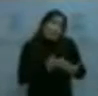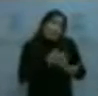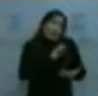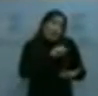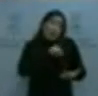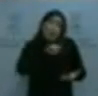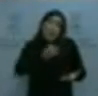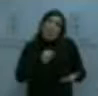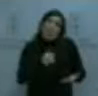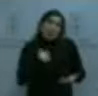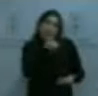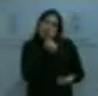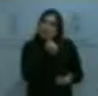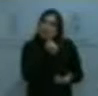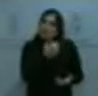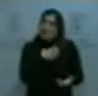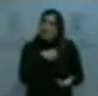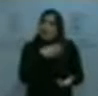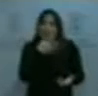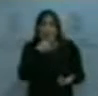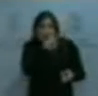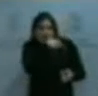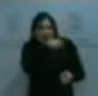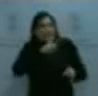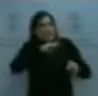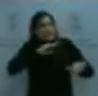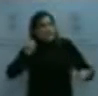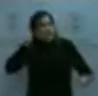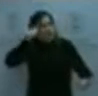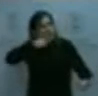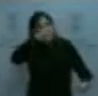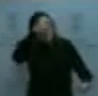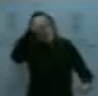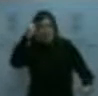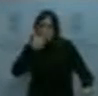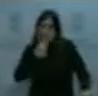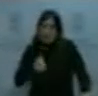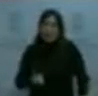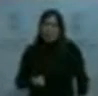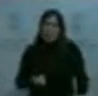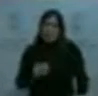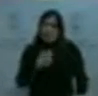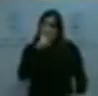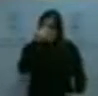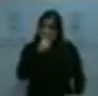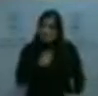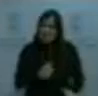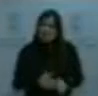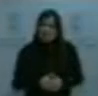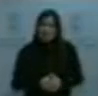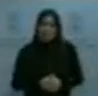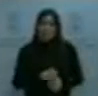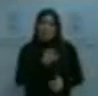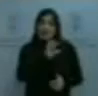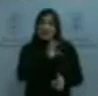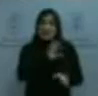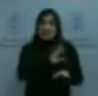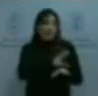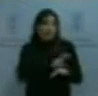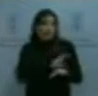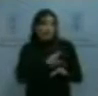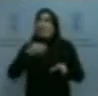a ustedes la historia muchas veces. Bueno, bien, señor consejero, yo... Señor presidente, creo que tengo el